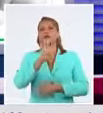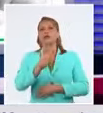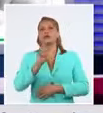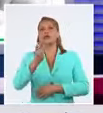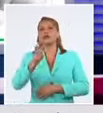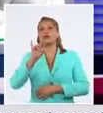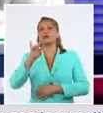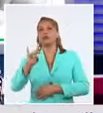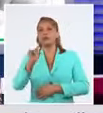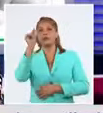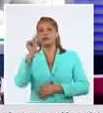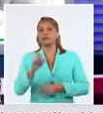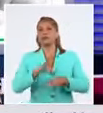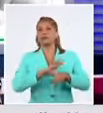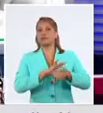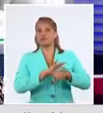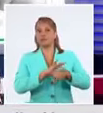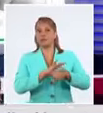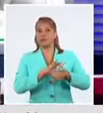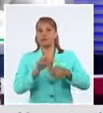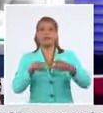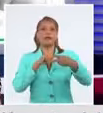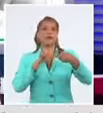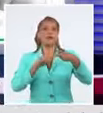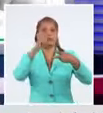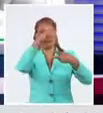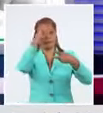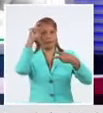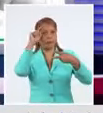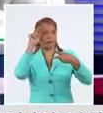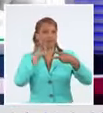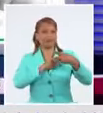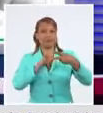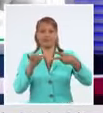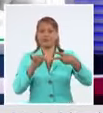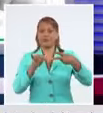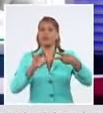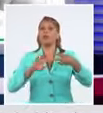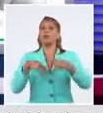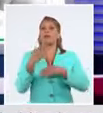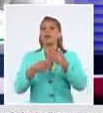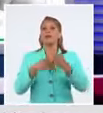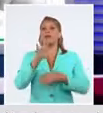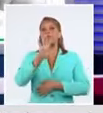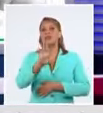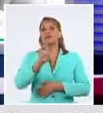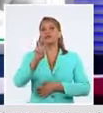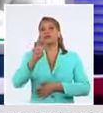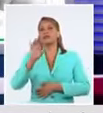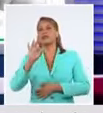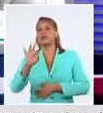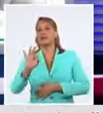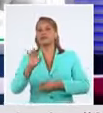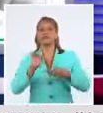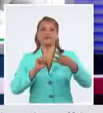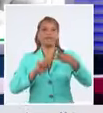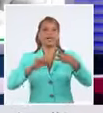1.439 enfermos. Le sigue Santi Spíritus con una tensa situación también, 538. Las